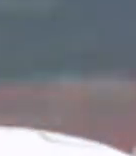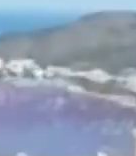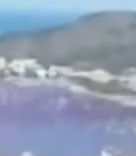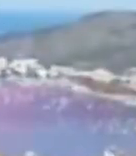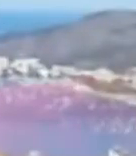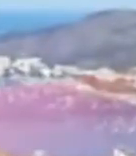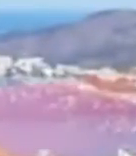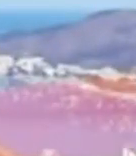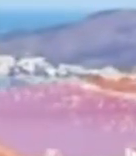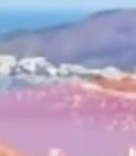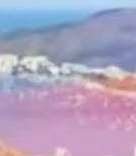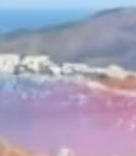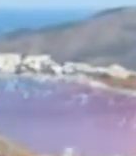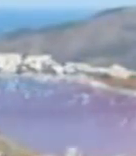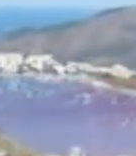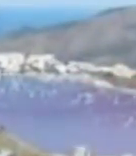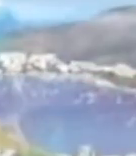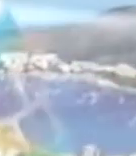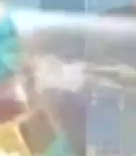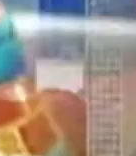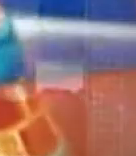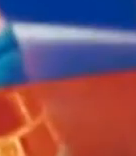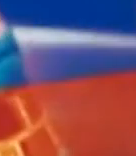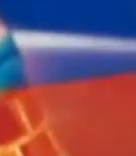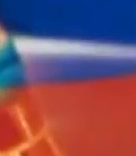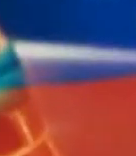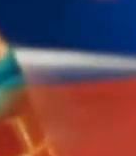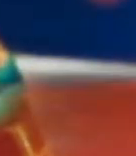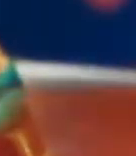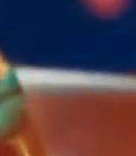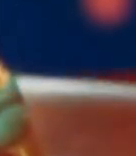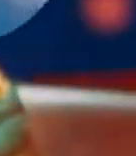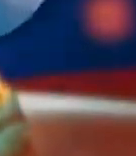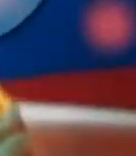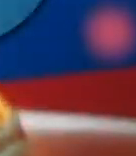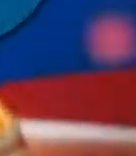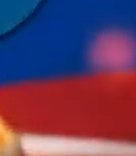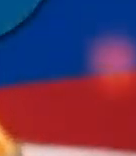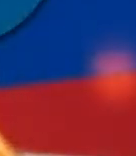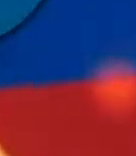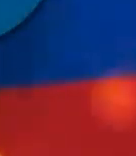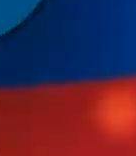Más Pacífico, donde los deportes también son noticia.